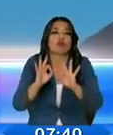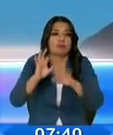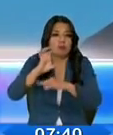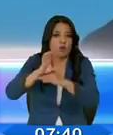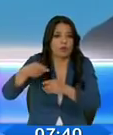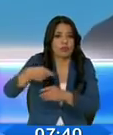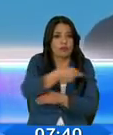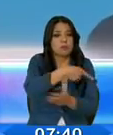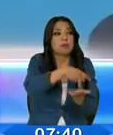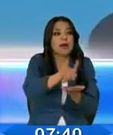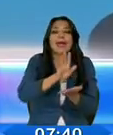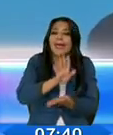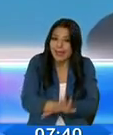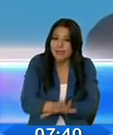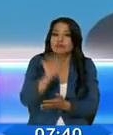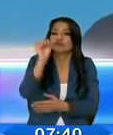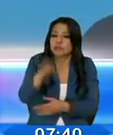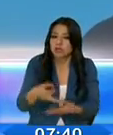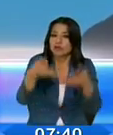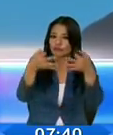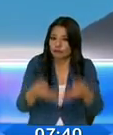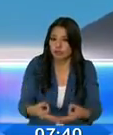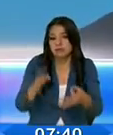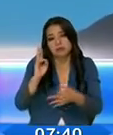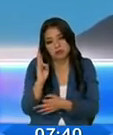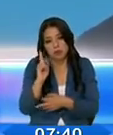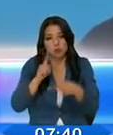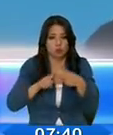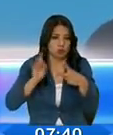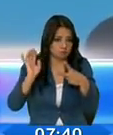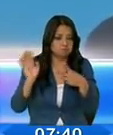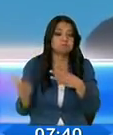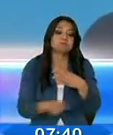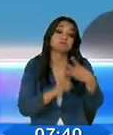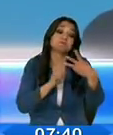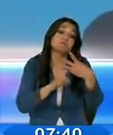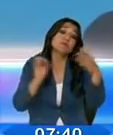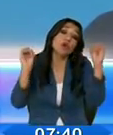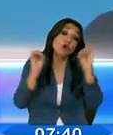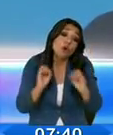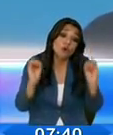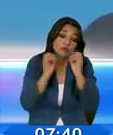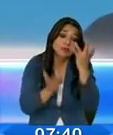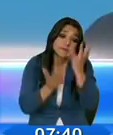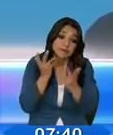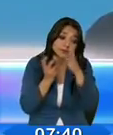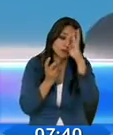Ecuador ha de pagar, que es la segunda alternativa. Segunda alternativa que podría